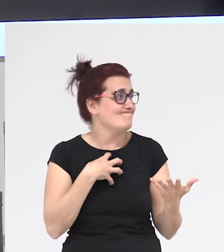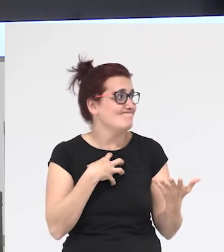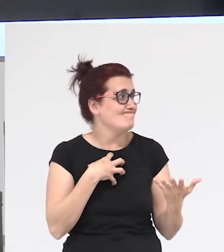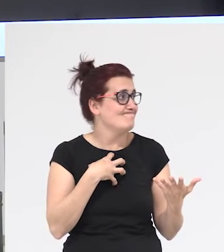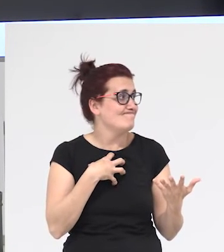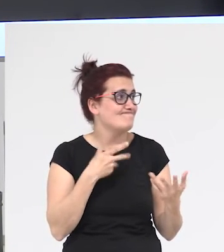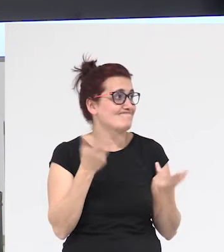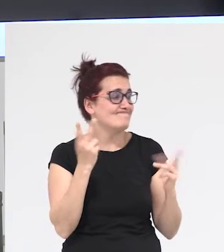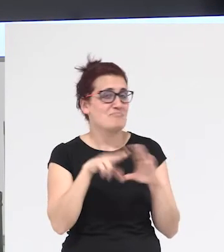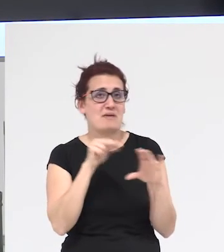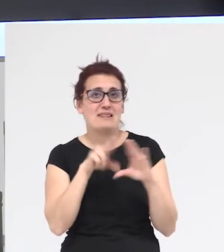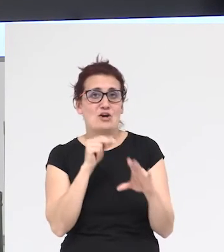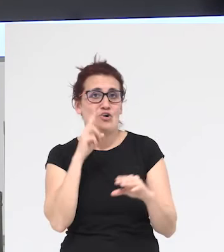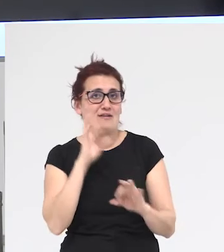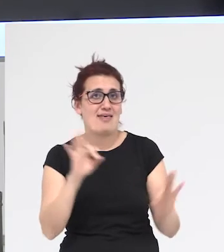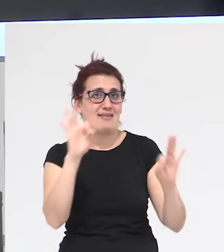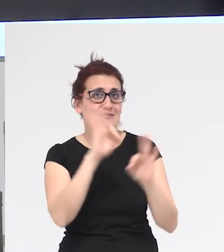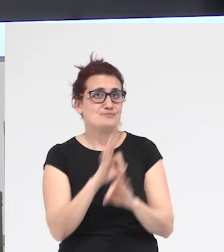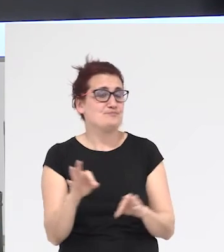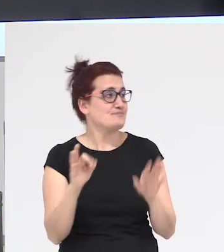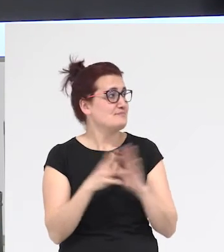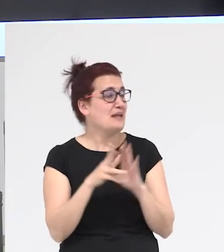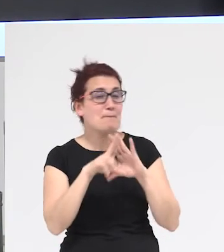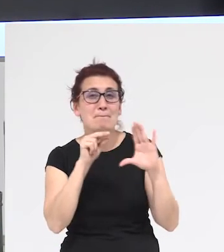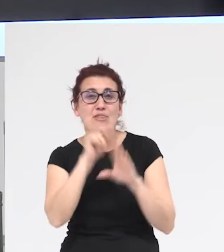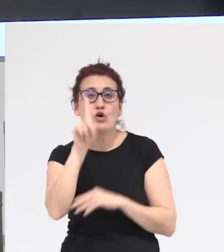no sale. Era un video también hablando